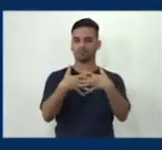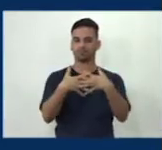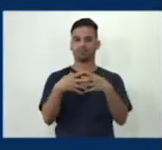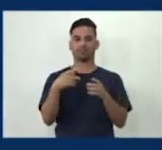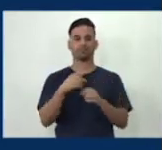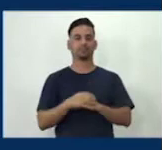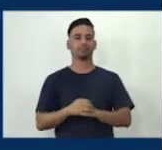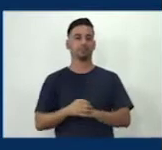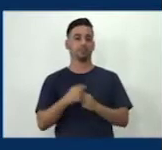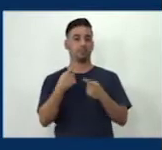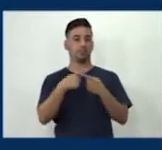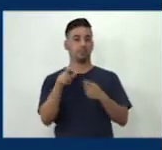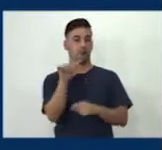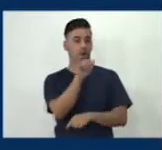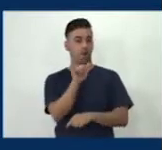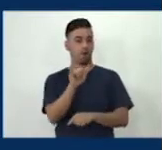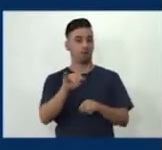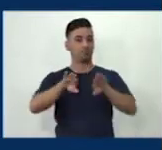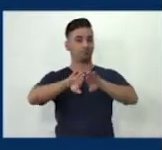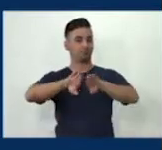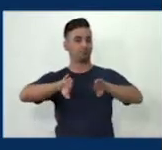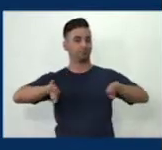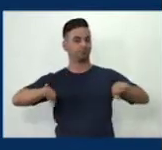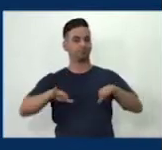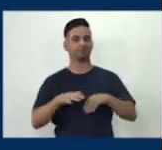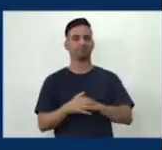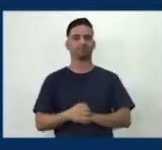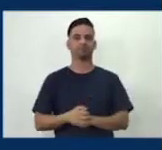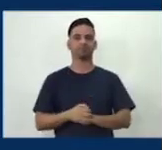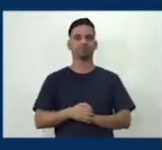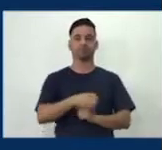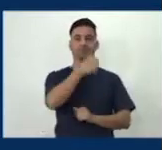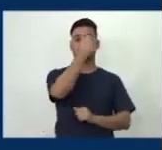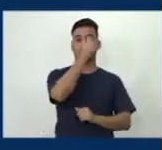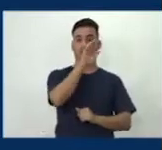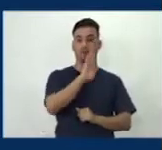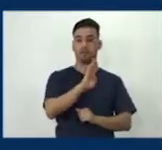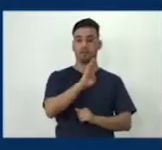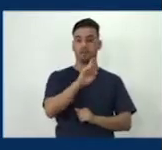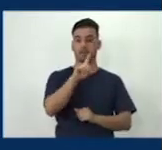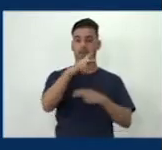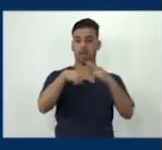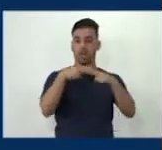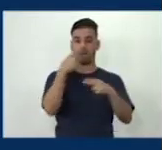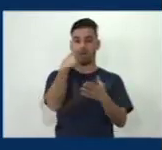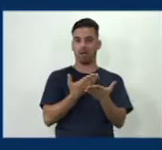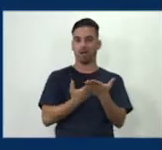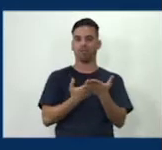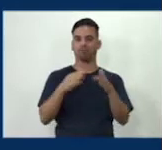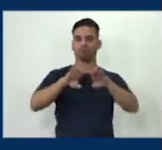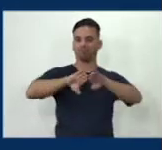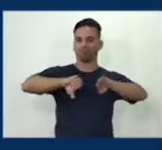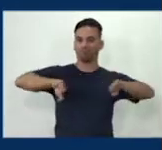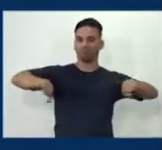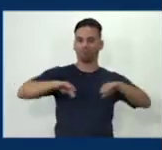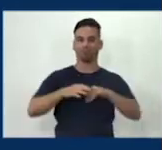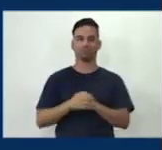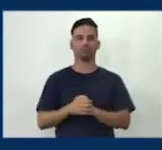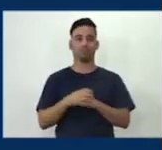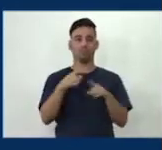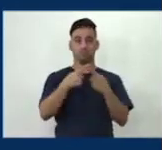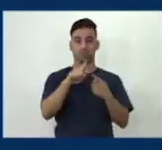igual naturaleza se repelen. Por lo tanto, en el caso A y en el caso B hay una